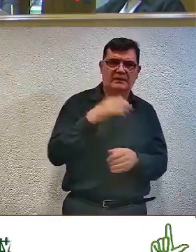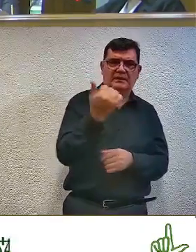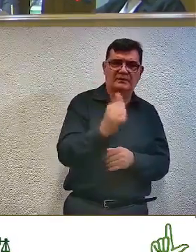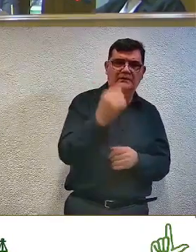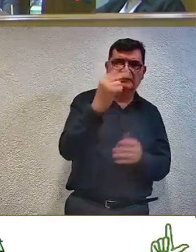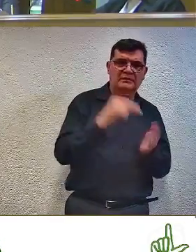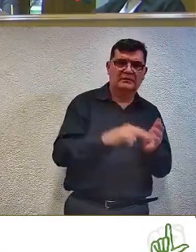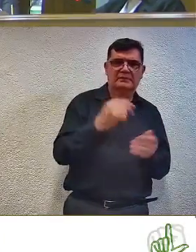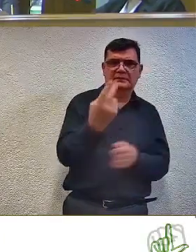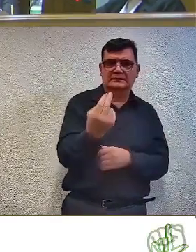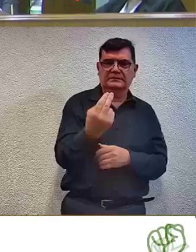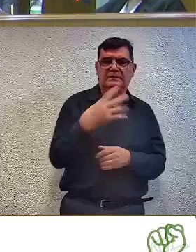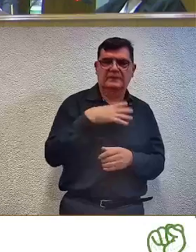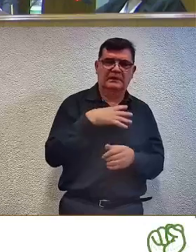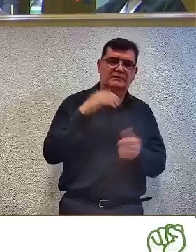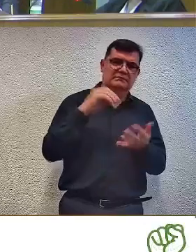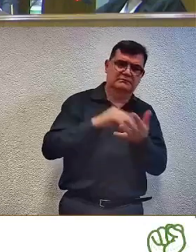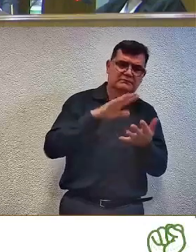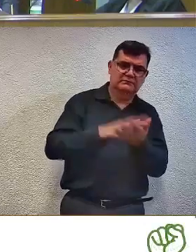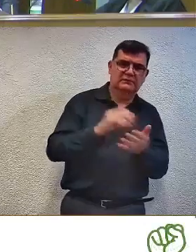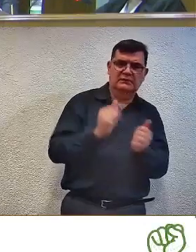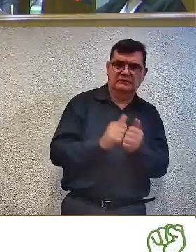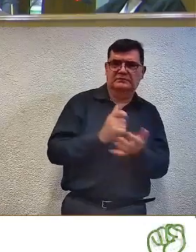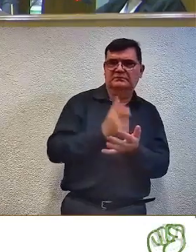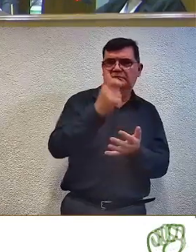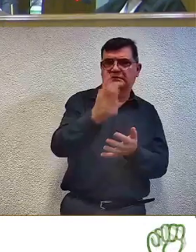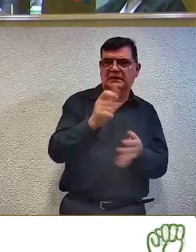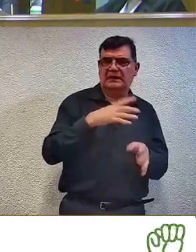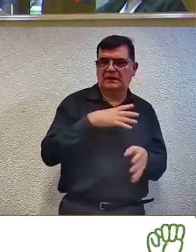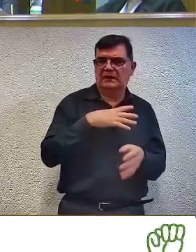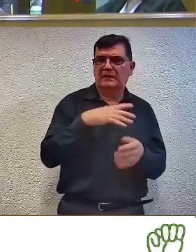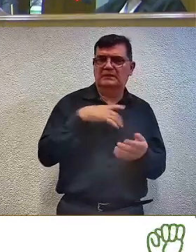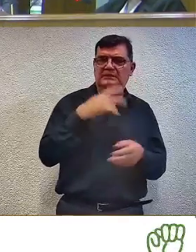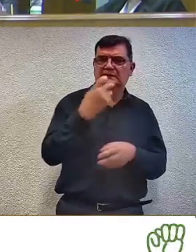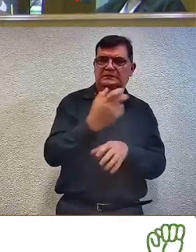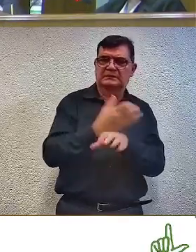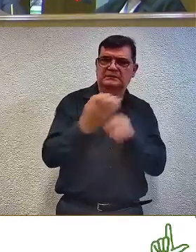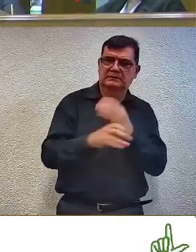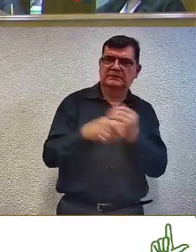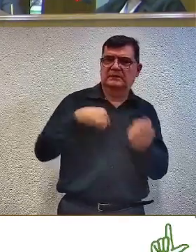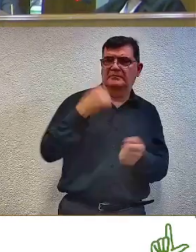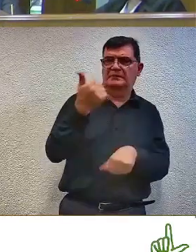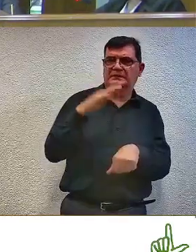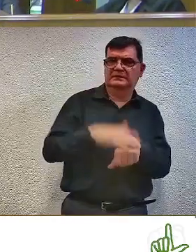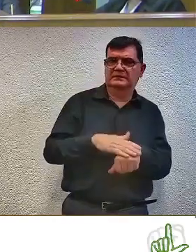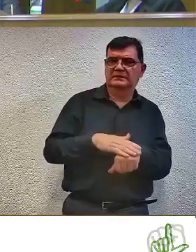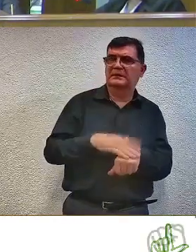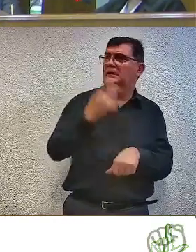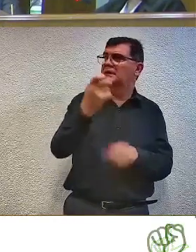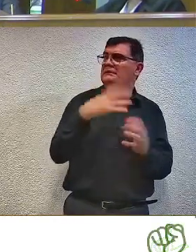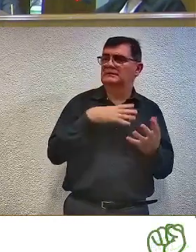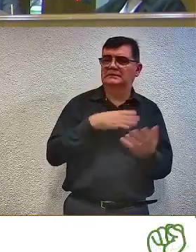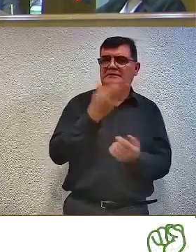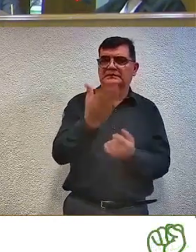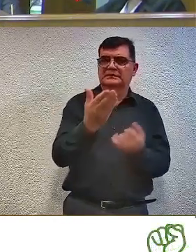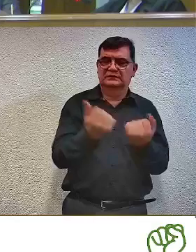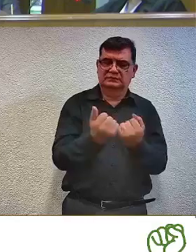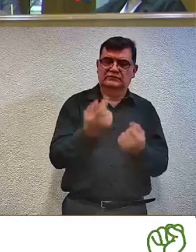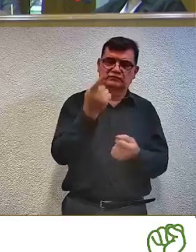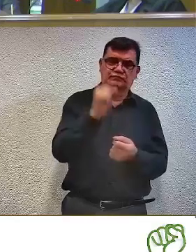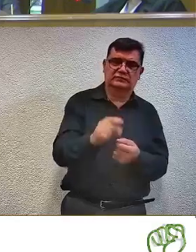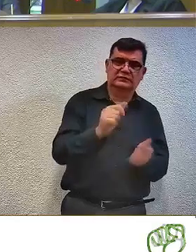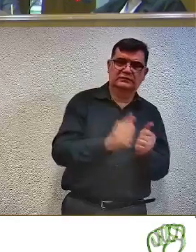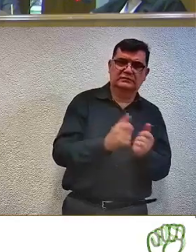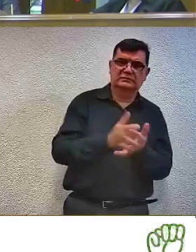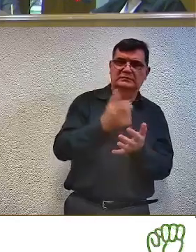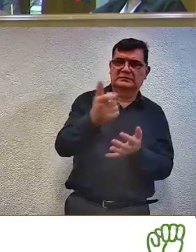2025, en virtud de haberse pagado al actor dichas administraciones. Respecto a la solicitud de que se ordene el pago de